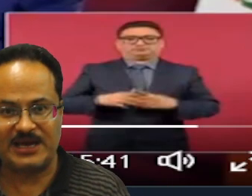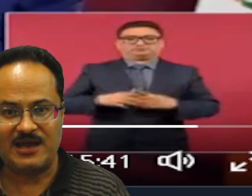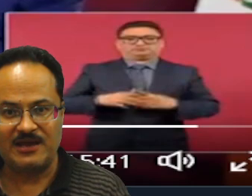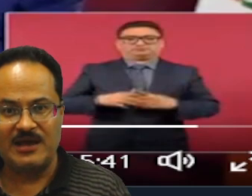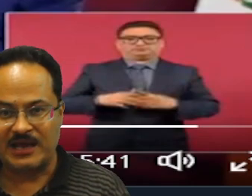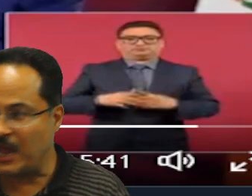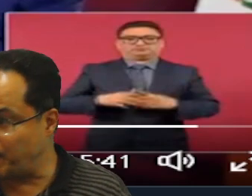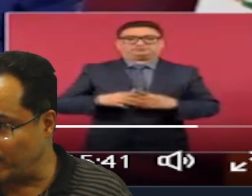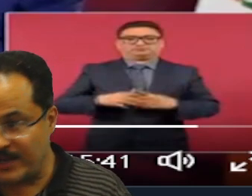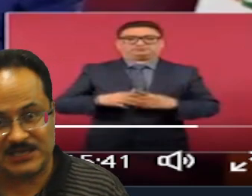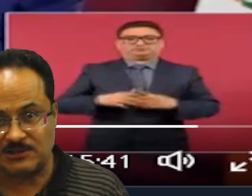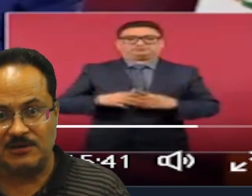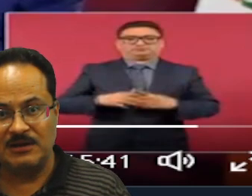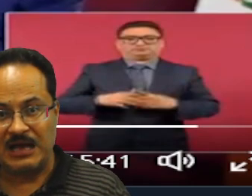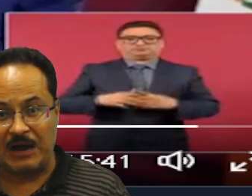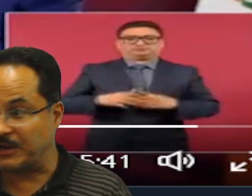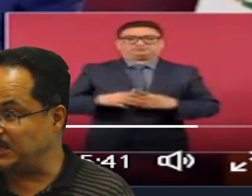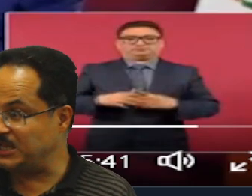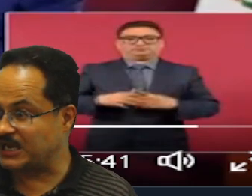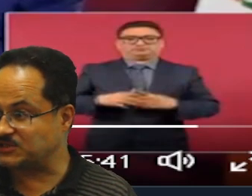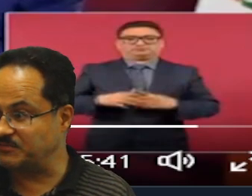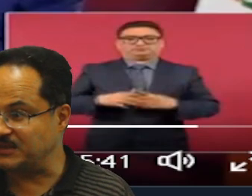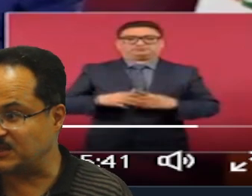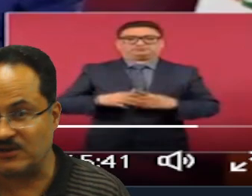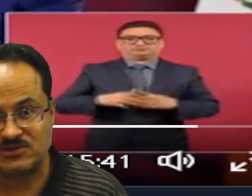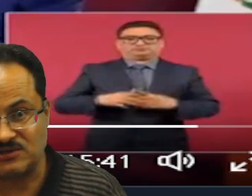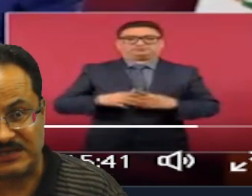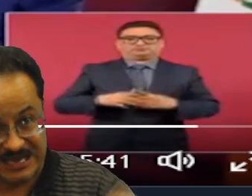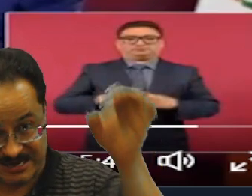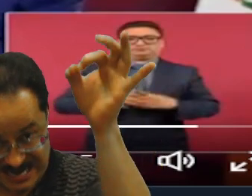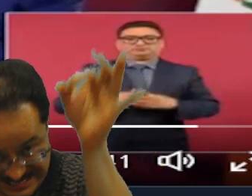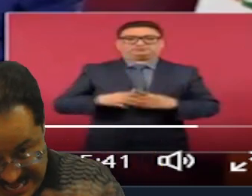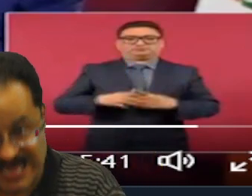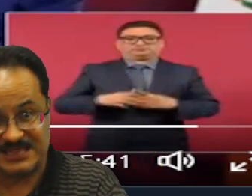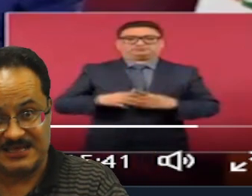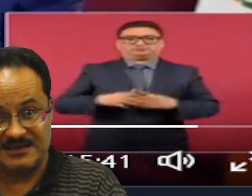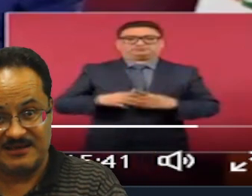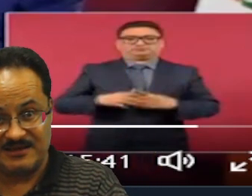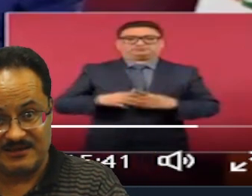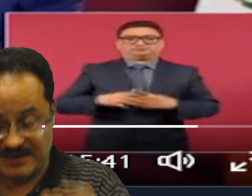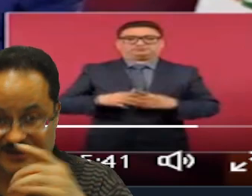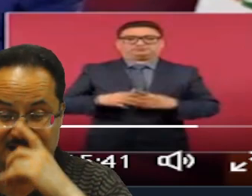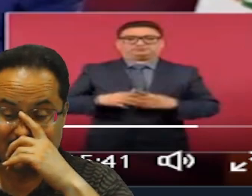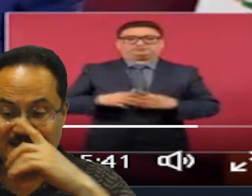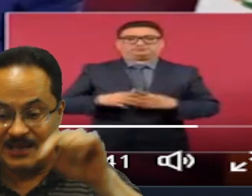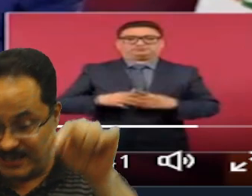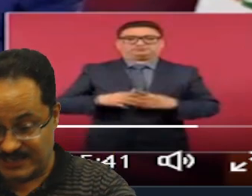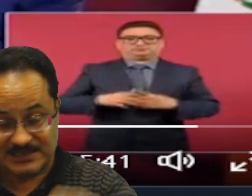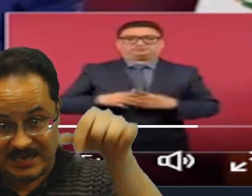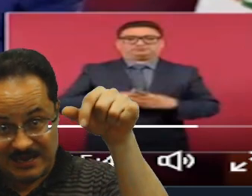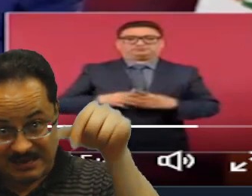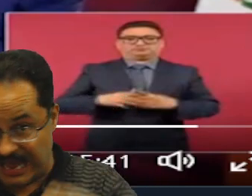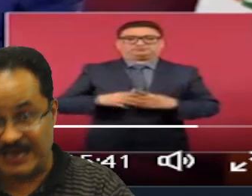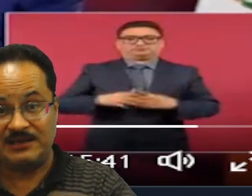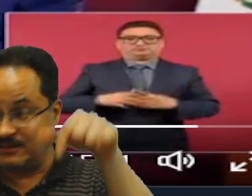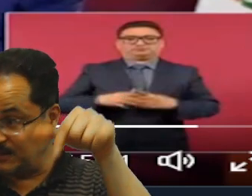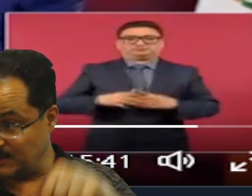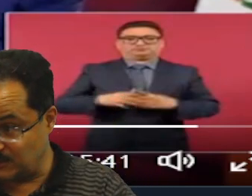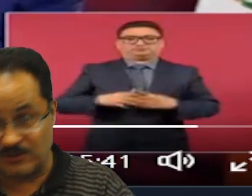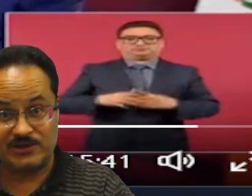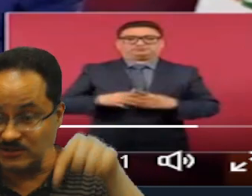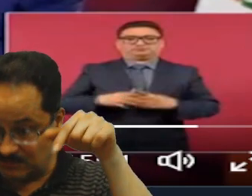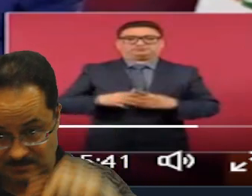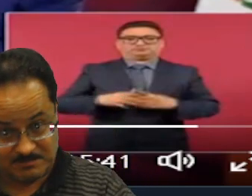corrupción sigue que por eso aunque él diga que son mentirosos la realidad la realidad es que hay